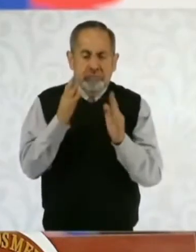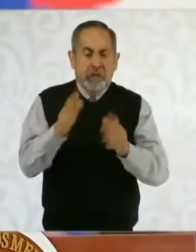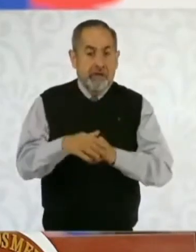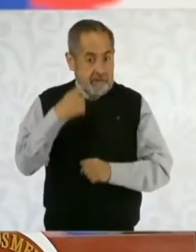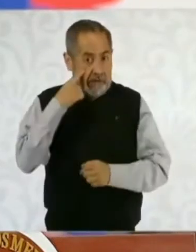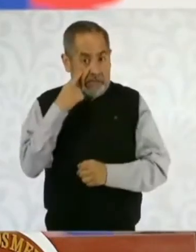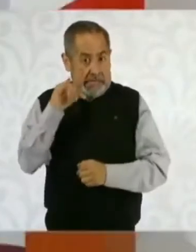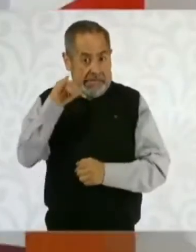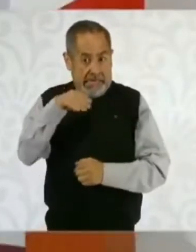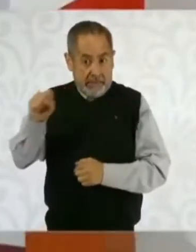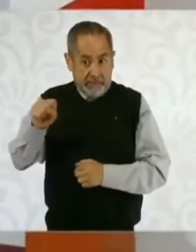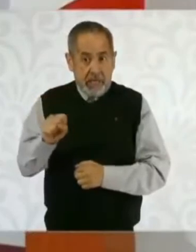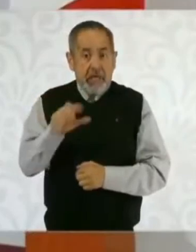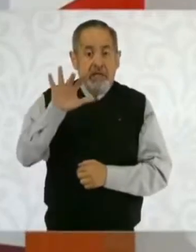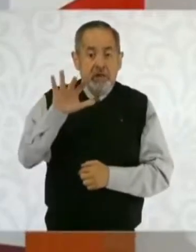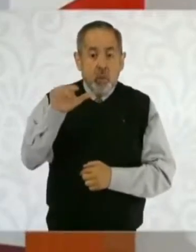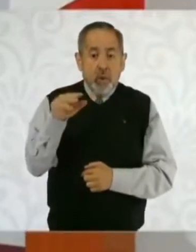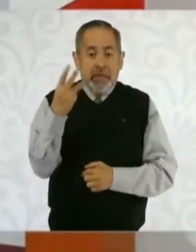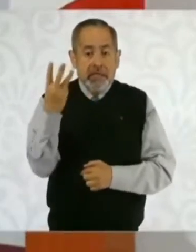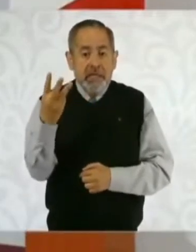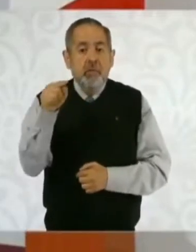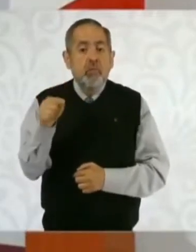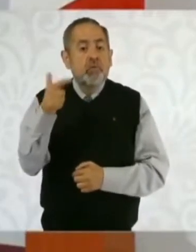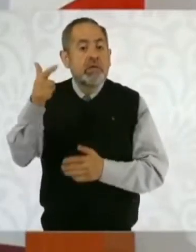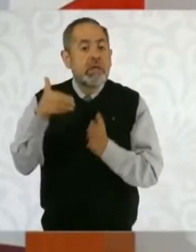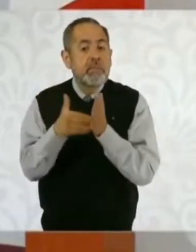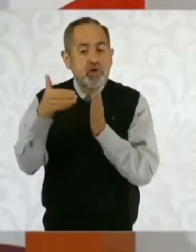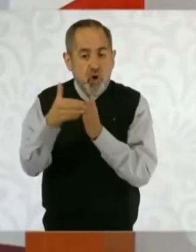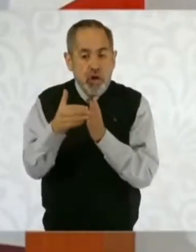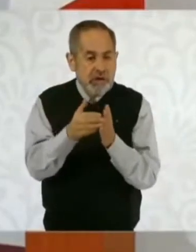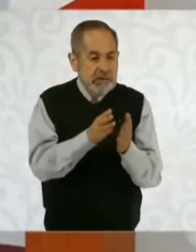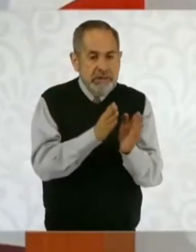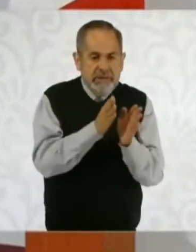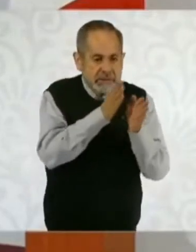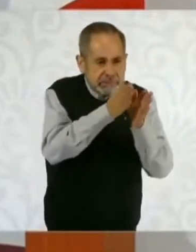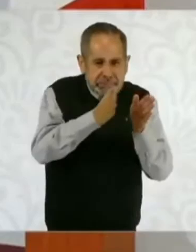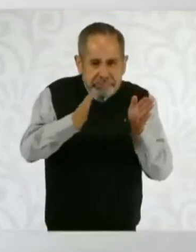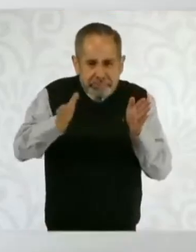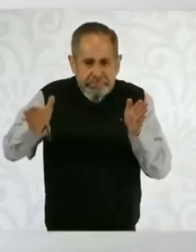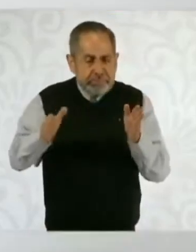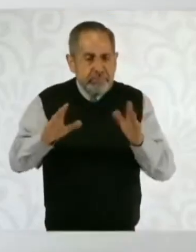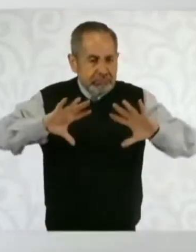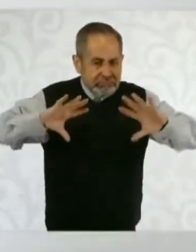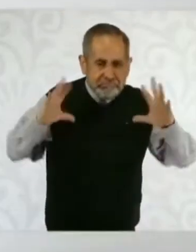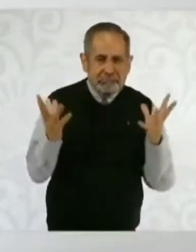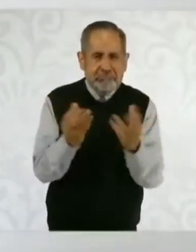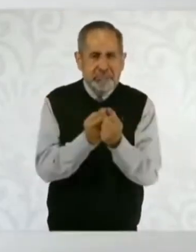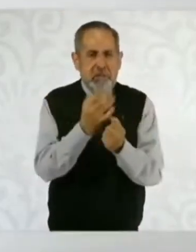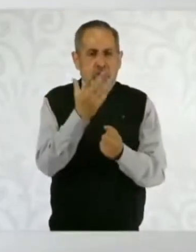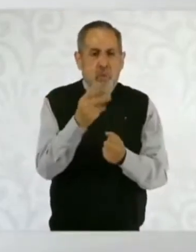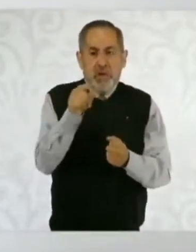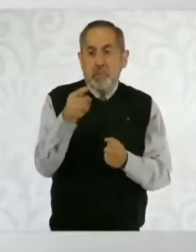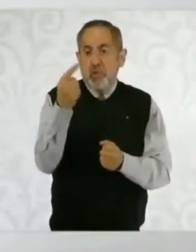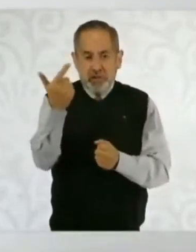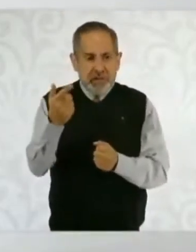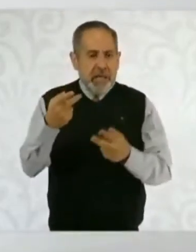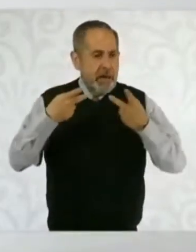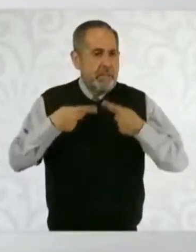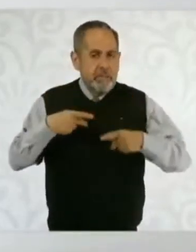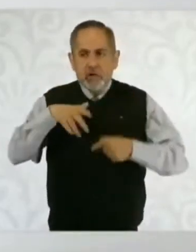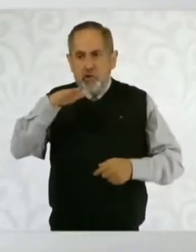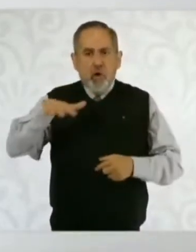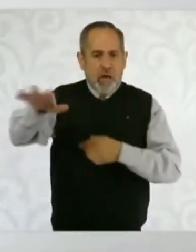tiene 53.7 millones de expedientes electrónicos de 53.7 millones